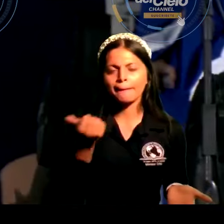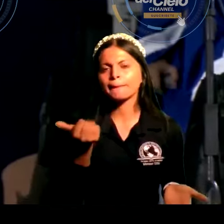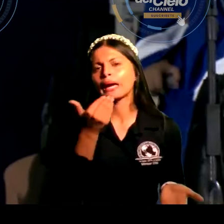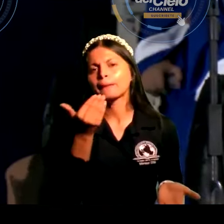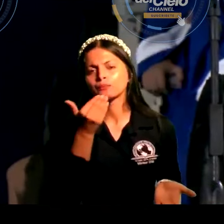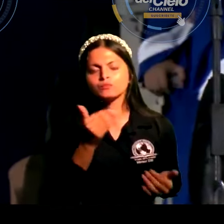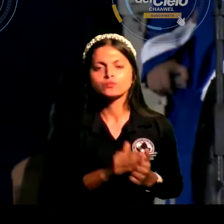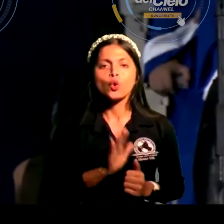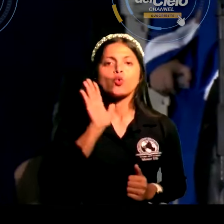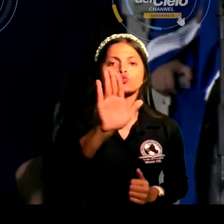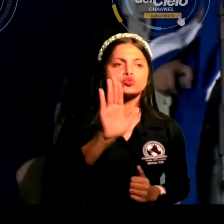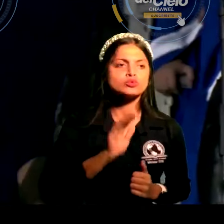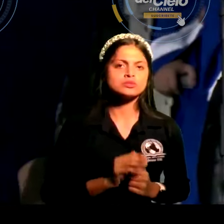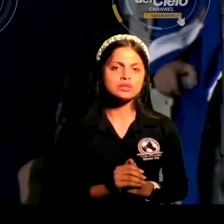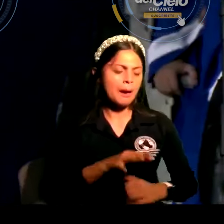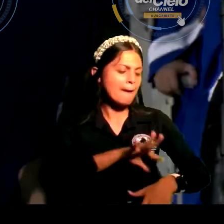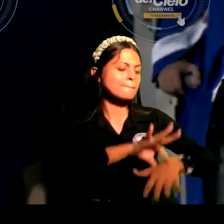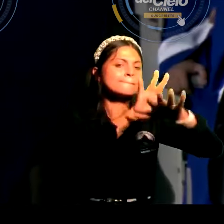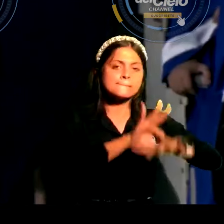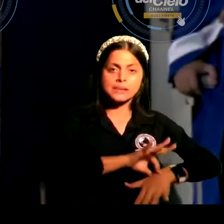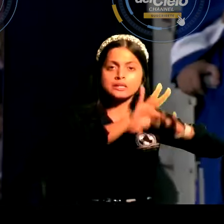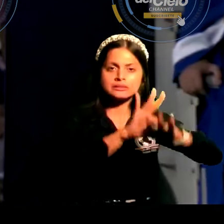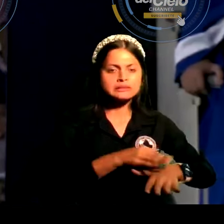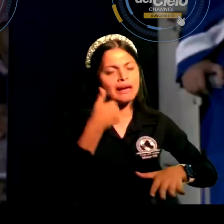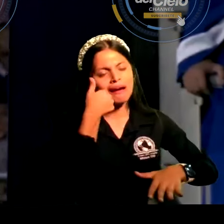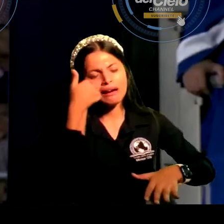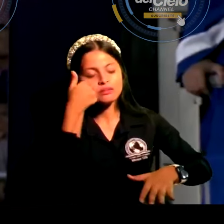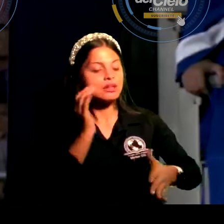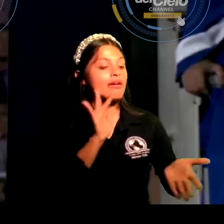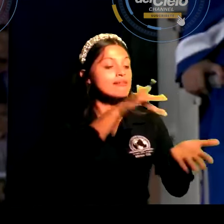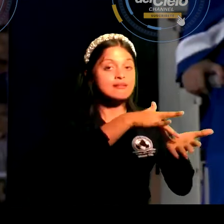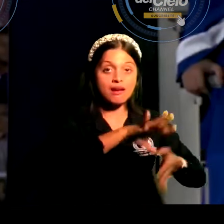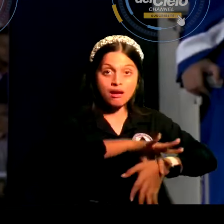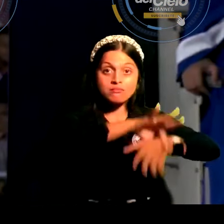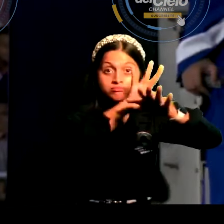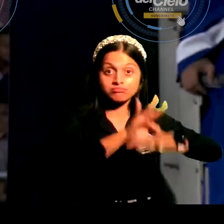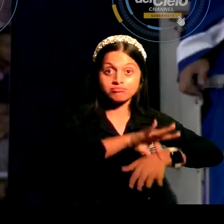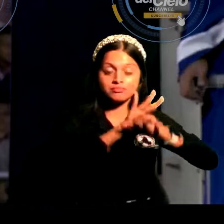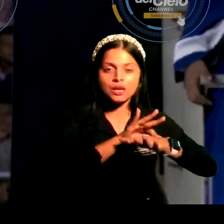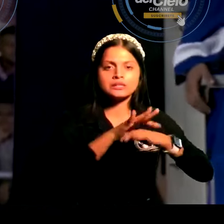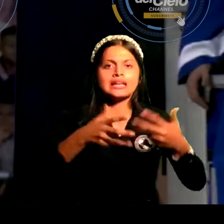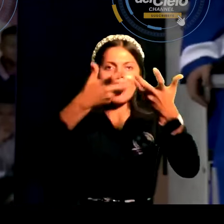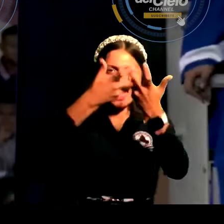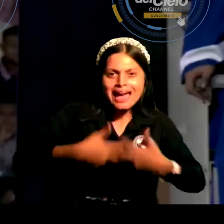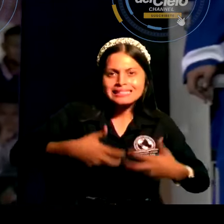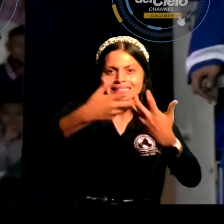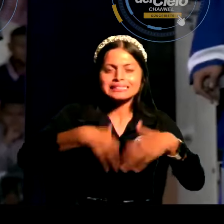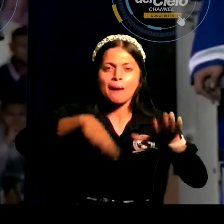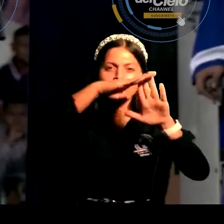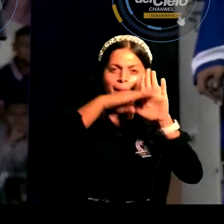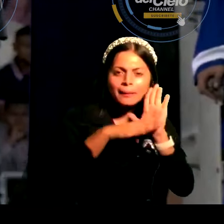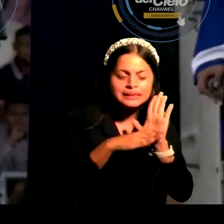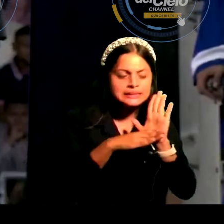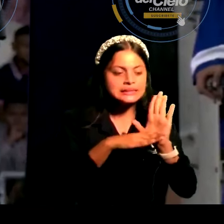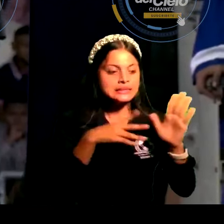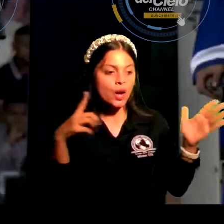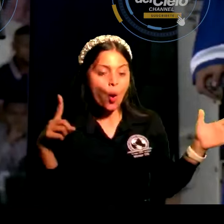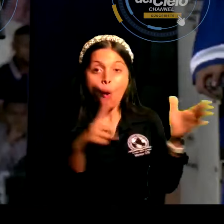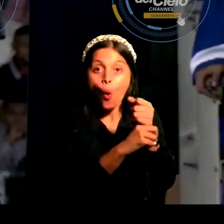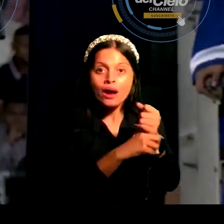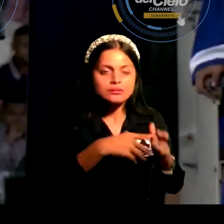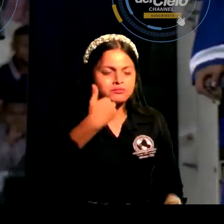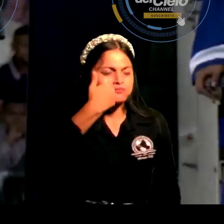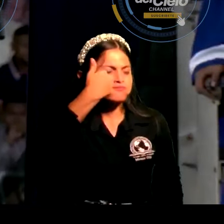médico le hace un examen, le manda unos exámenes y descubre que tiene una enfermedad grave. ¿Usted